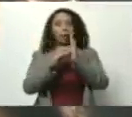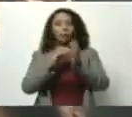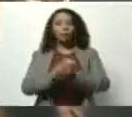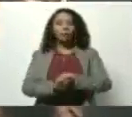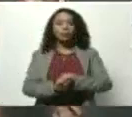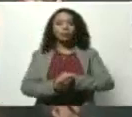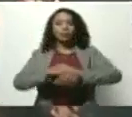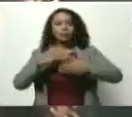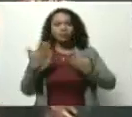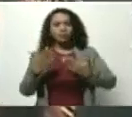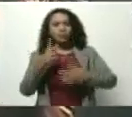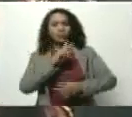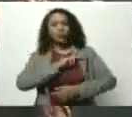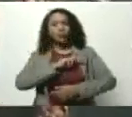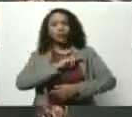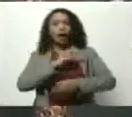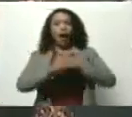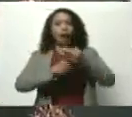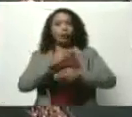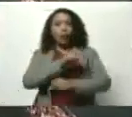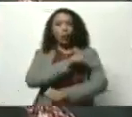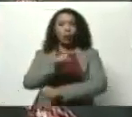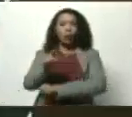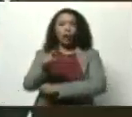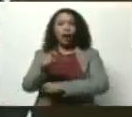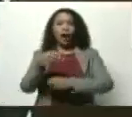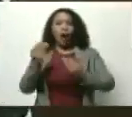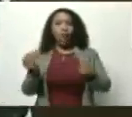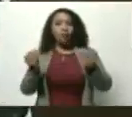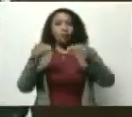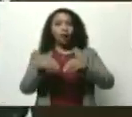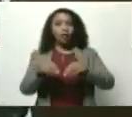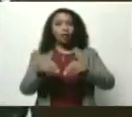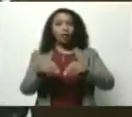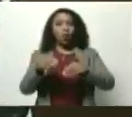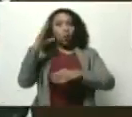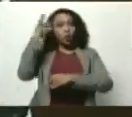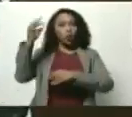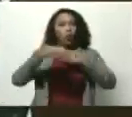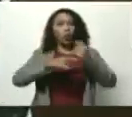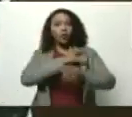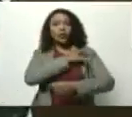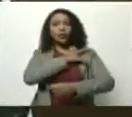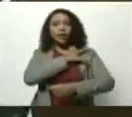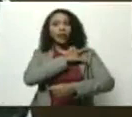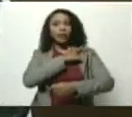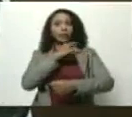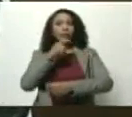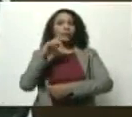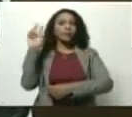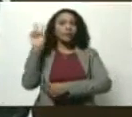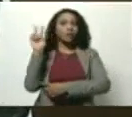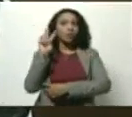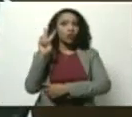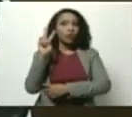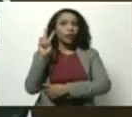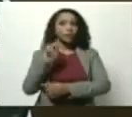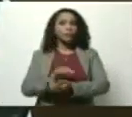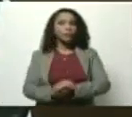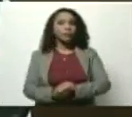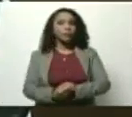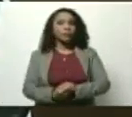en virtud de dar cumplimiento al acuerdo del consejo universitario de la universidad venezolana de los hidrocarburos